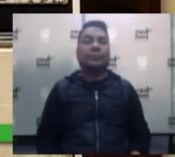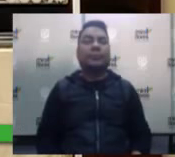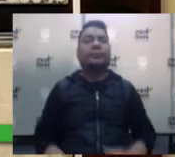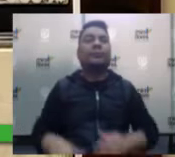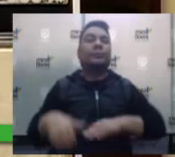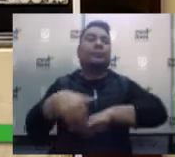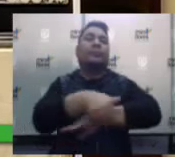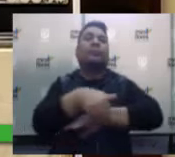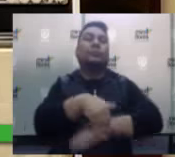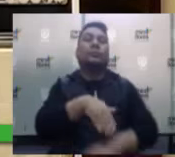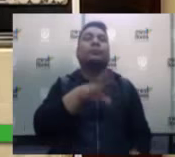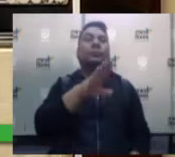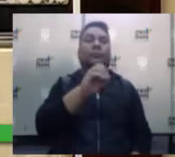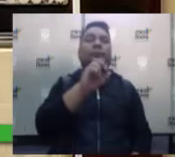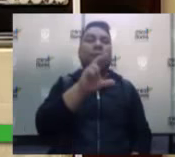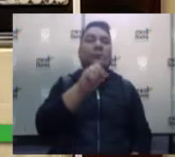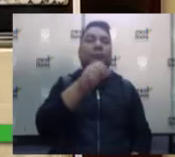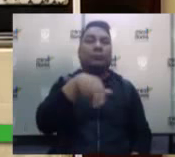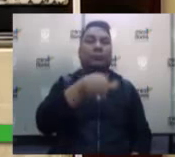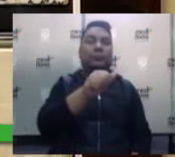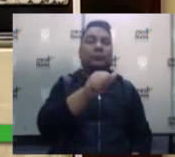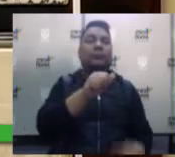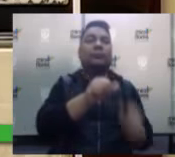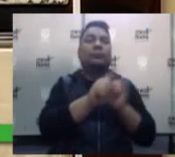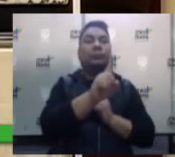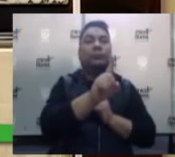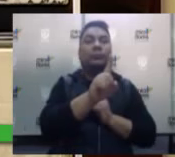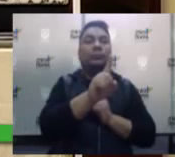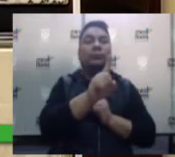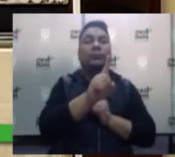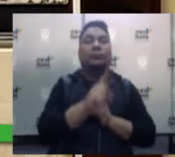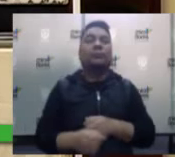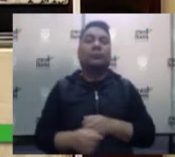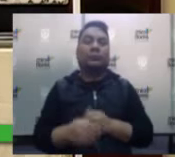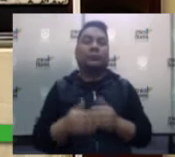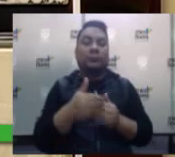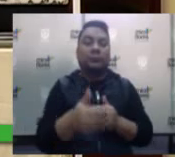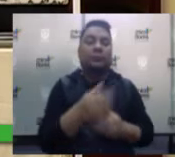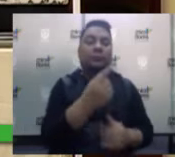Ubicación 86, Avenida Roque y Boloña, cuadra 1, frente al